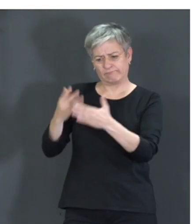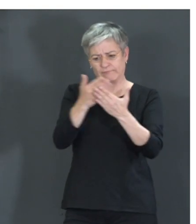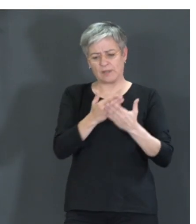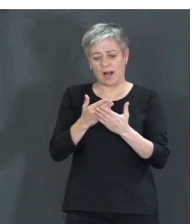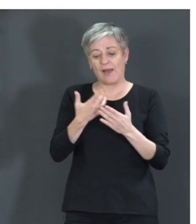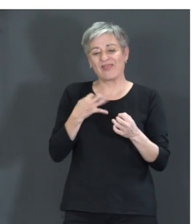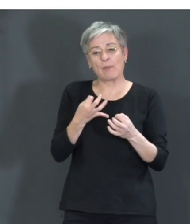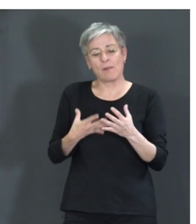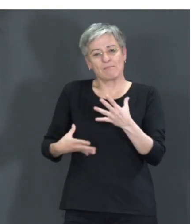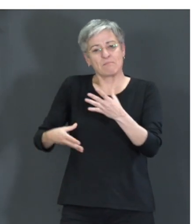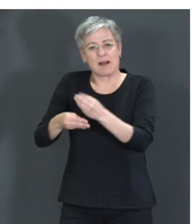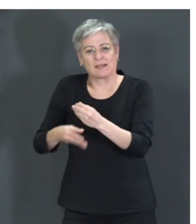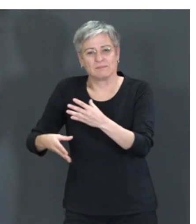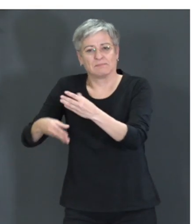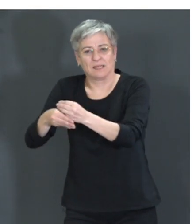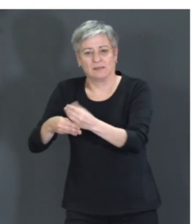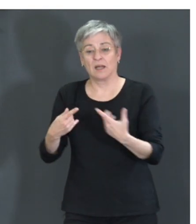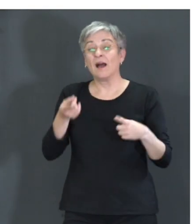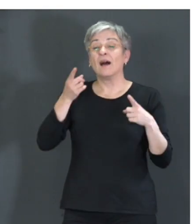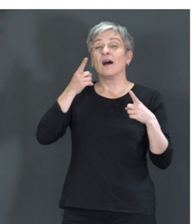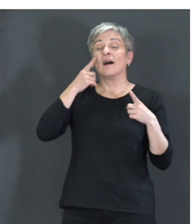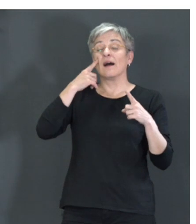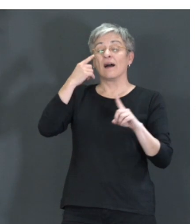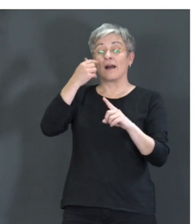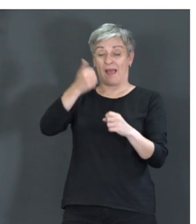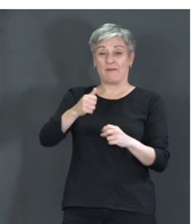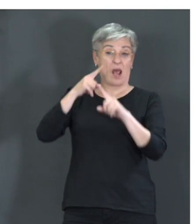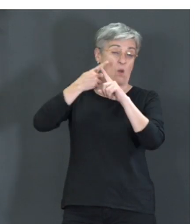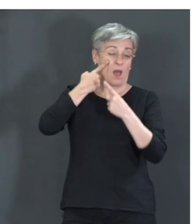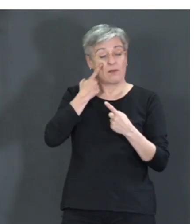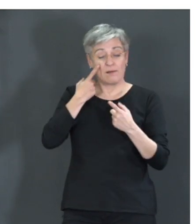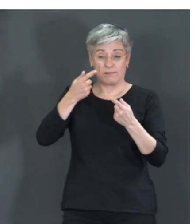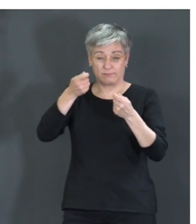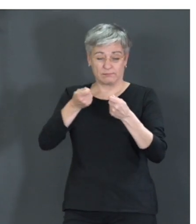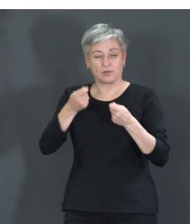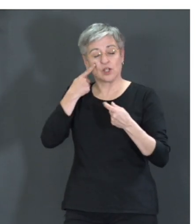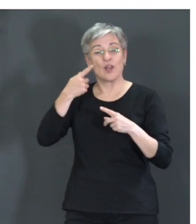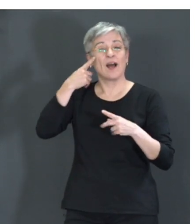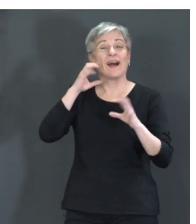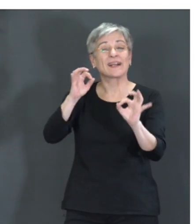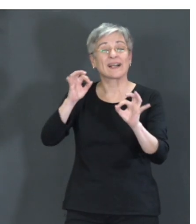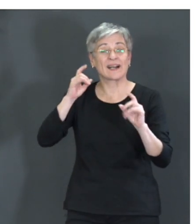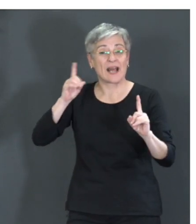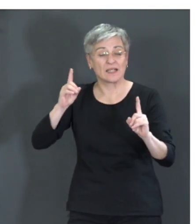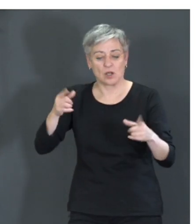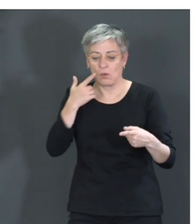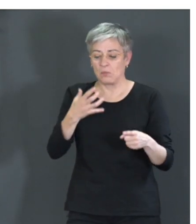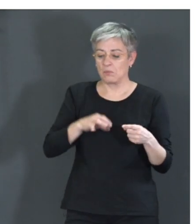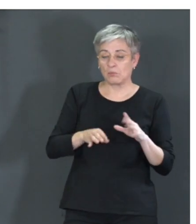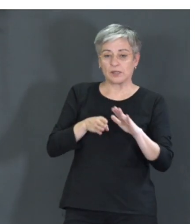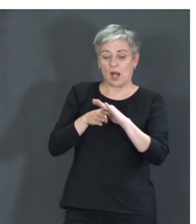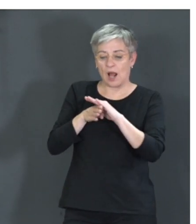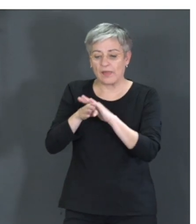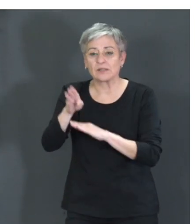medidas adicionales. Toda evaluación de riesgos implica tomar una serie de medidas, ¿vale? A veces son medidas físicas, a veces son medidas